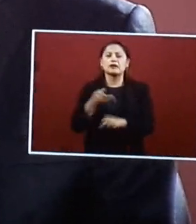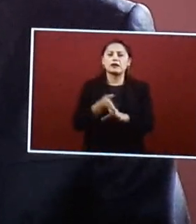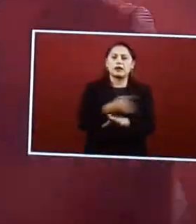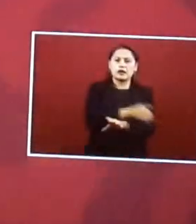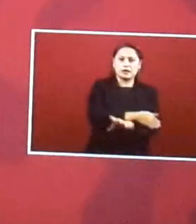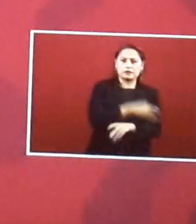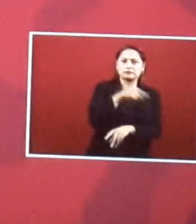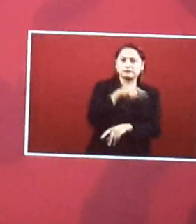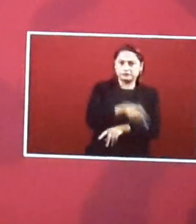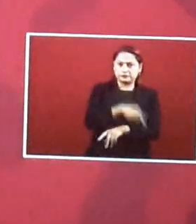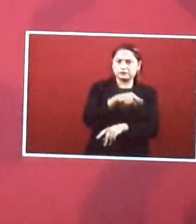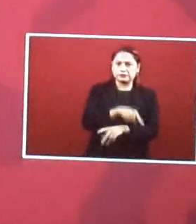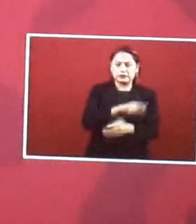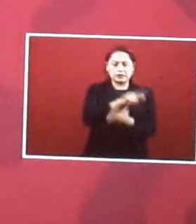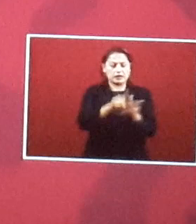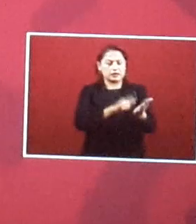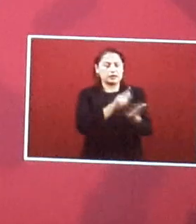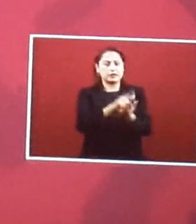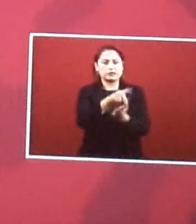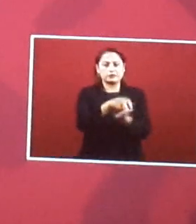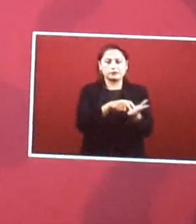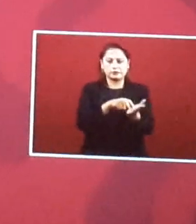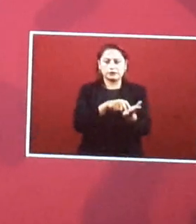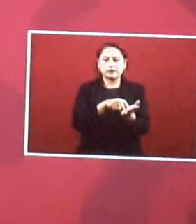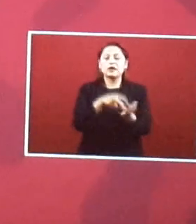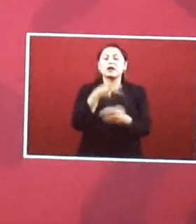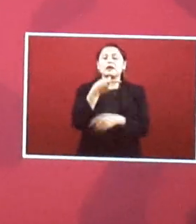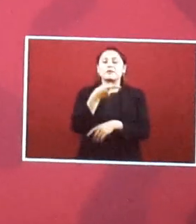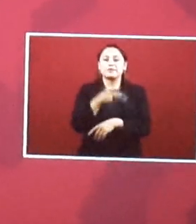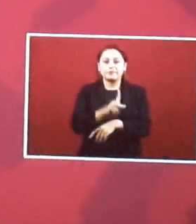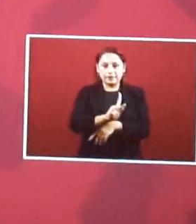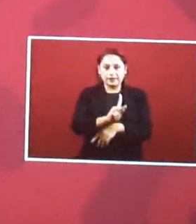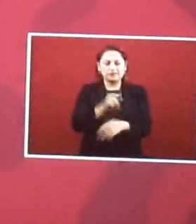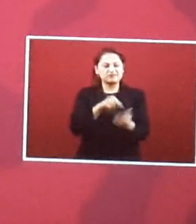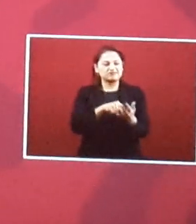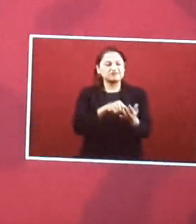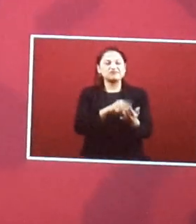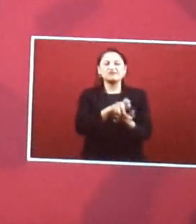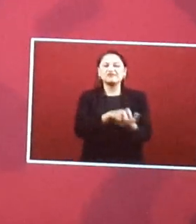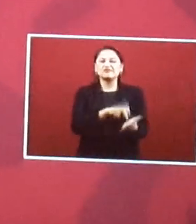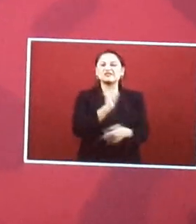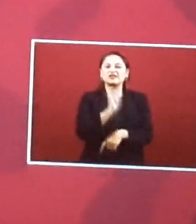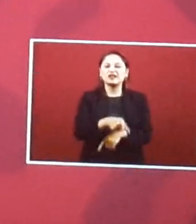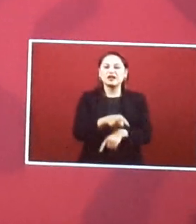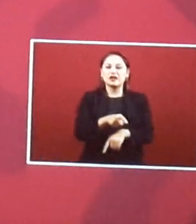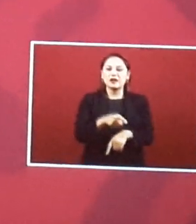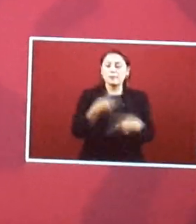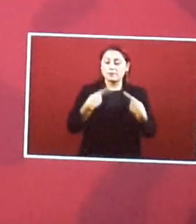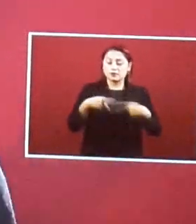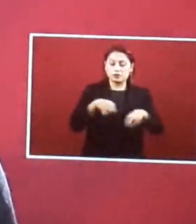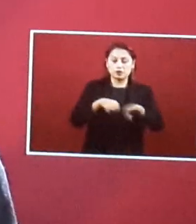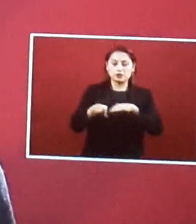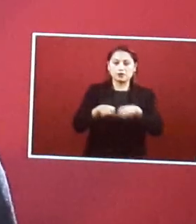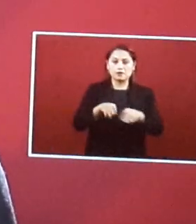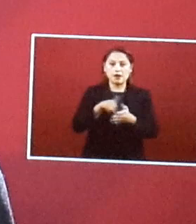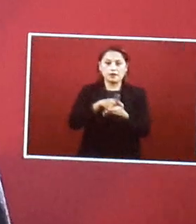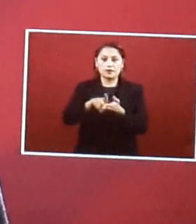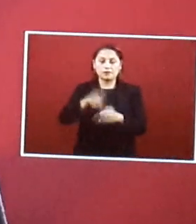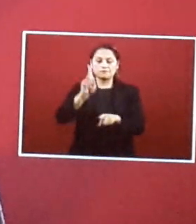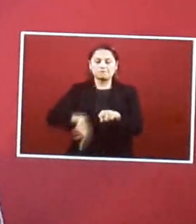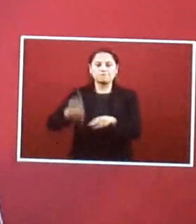estructurales que solo significó quitarle derechos a los trabajadores. Ahora es